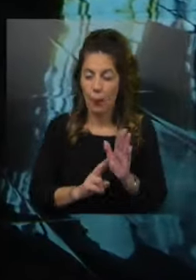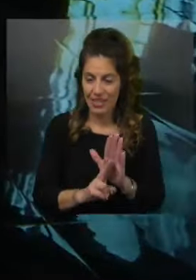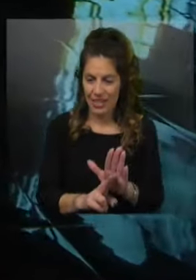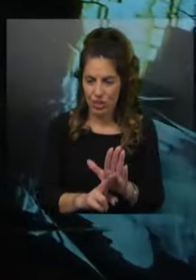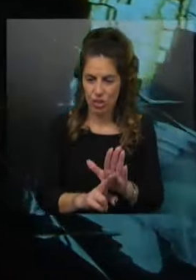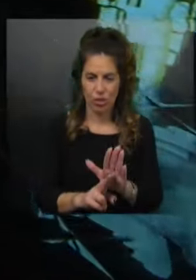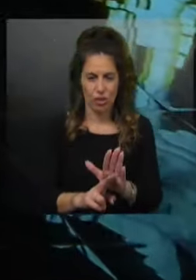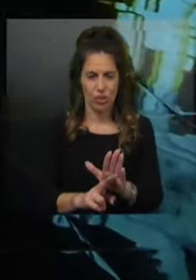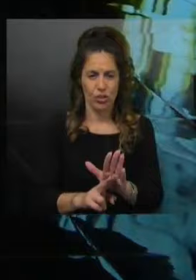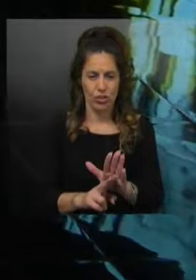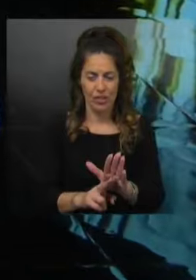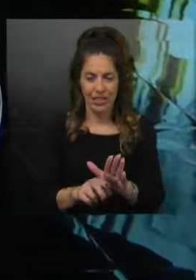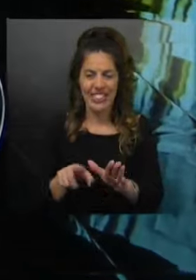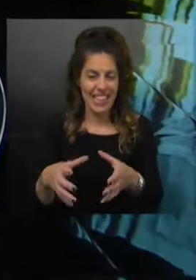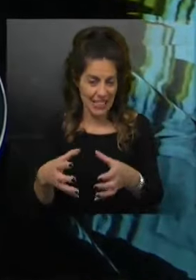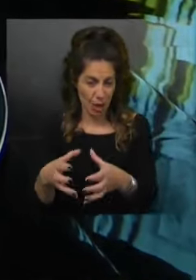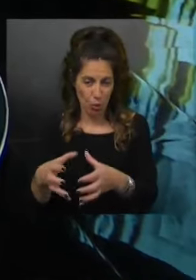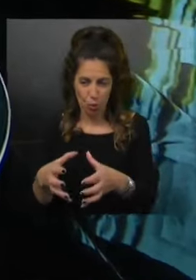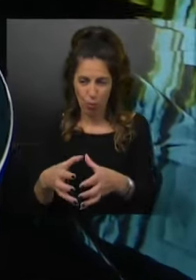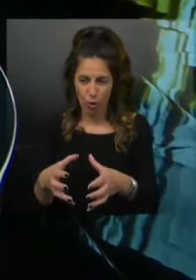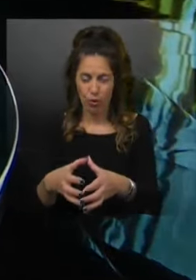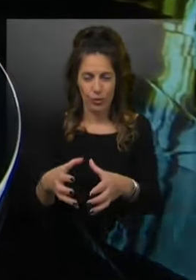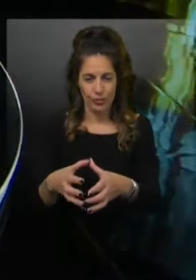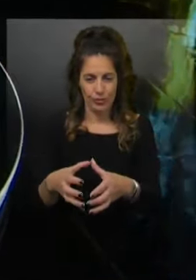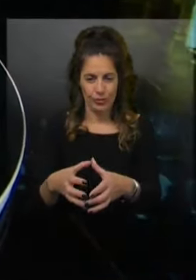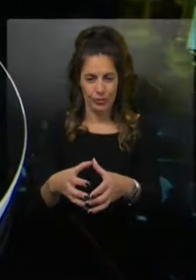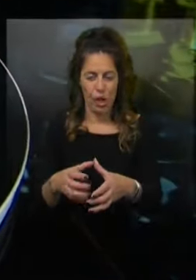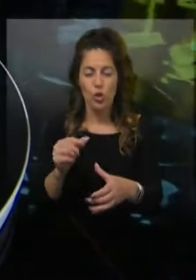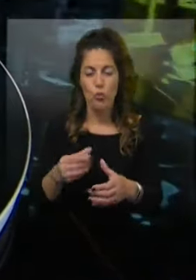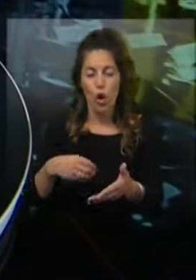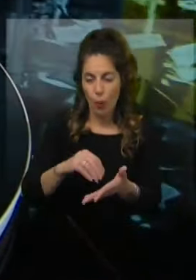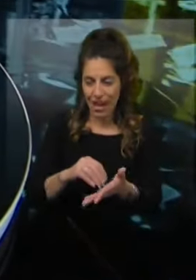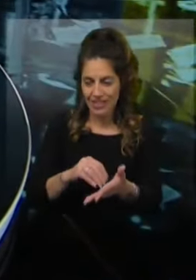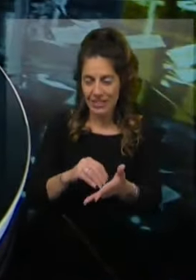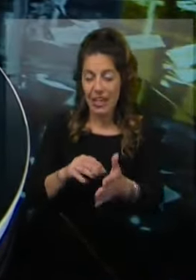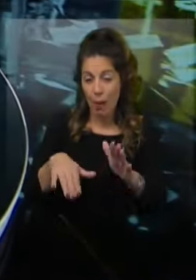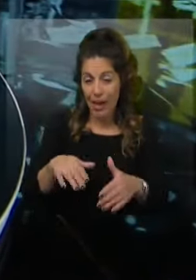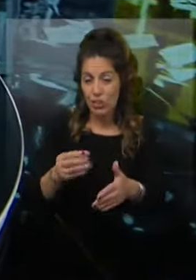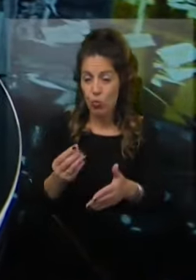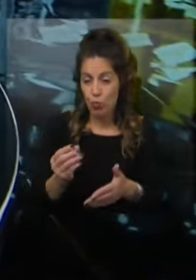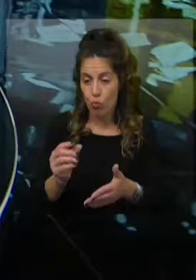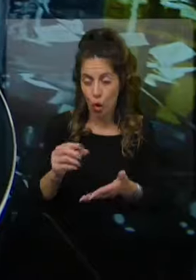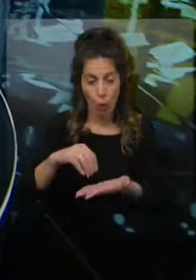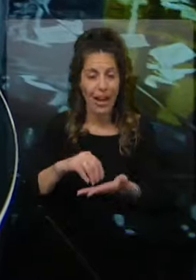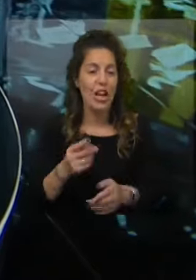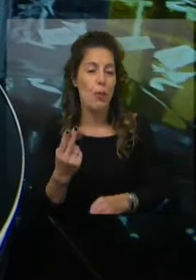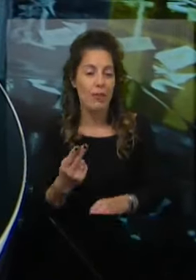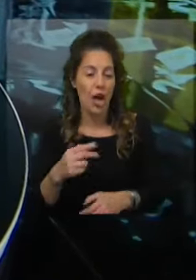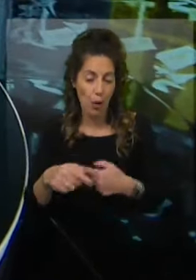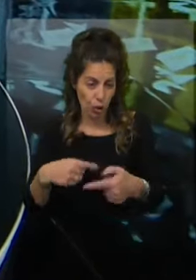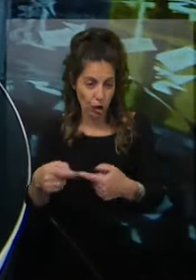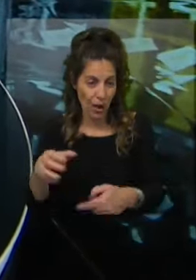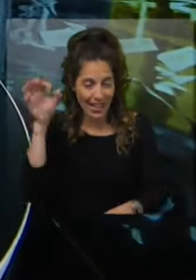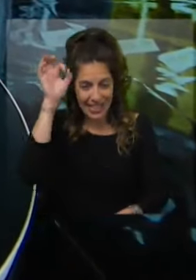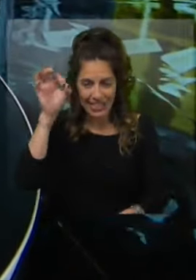representación de esa corporación y un poquito más Quizás este que le permitirá mantenerse en el